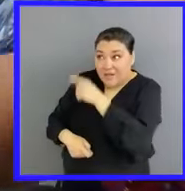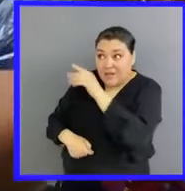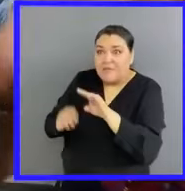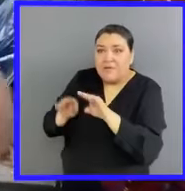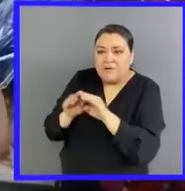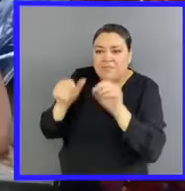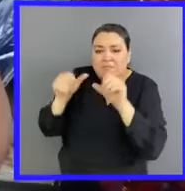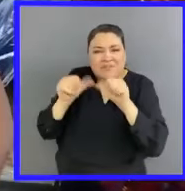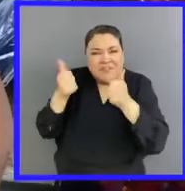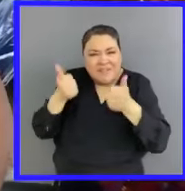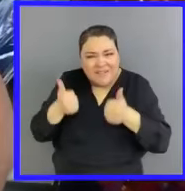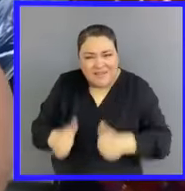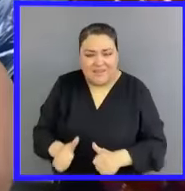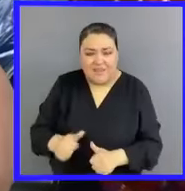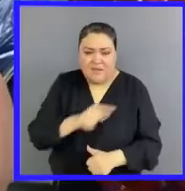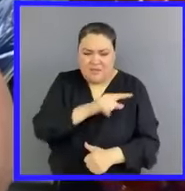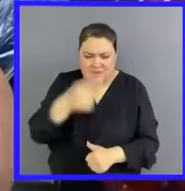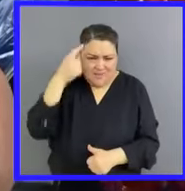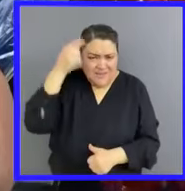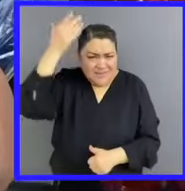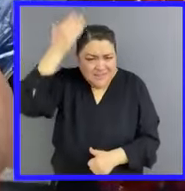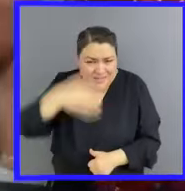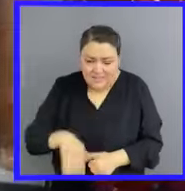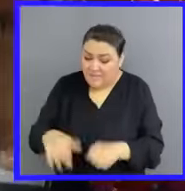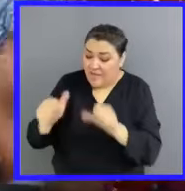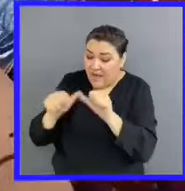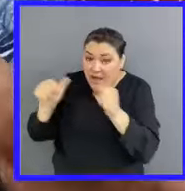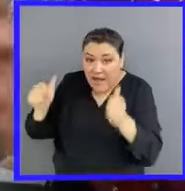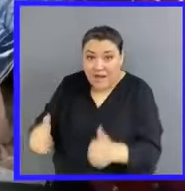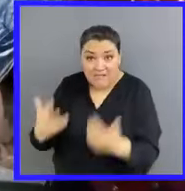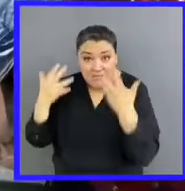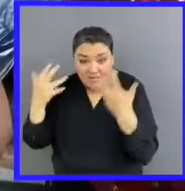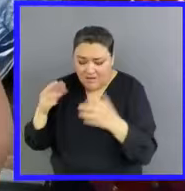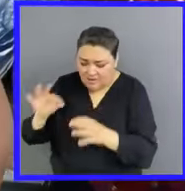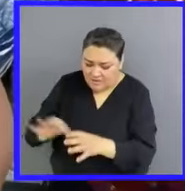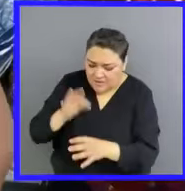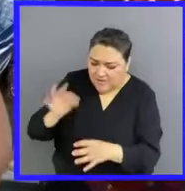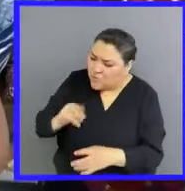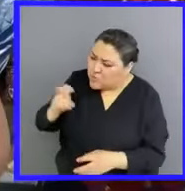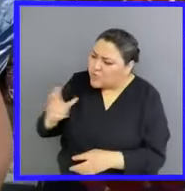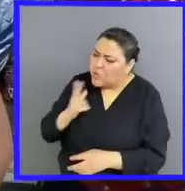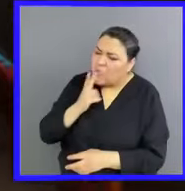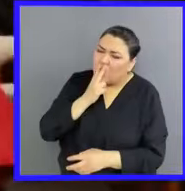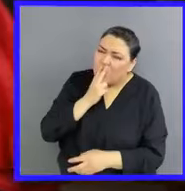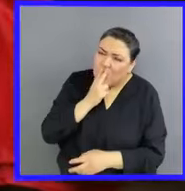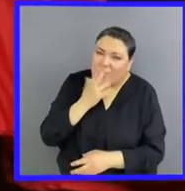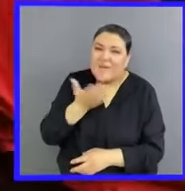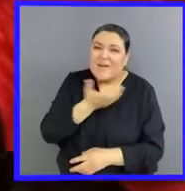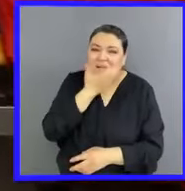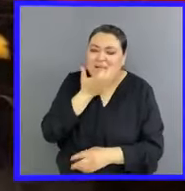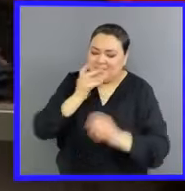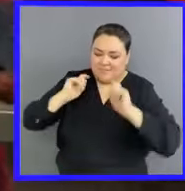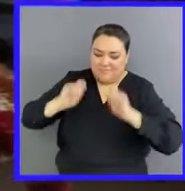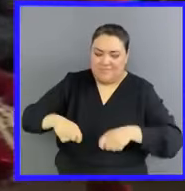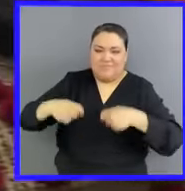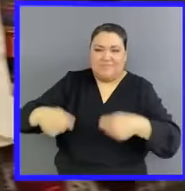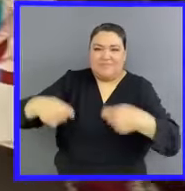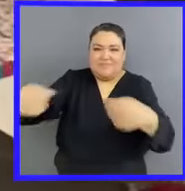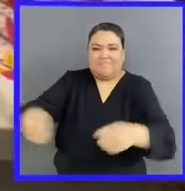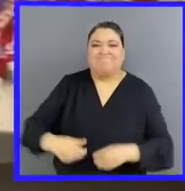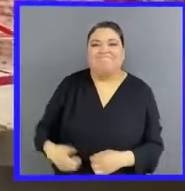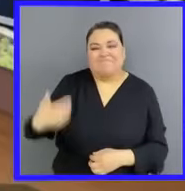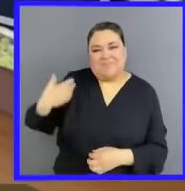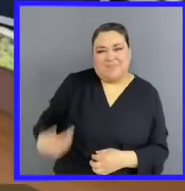que sepan valorar lo que se hace uno y que no se pierda la tradición también. Para Plural TV, Jesús